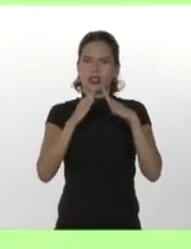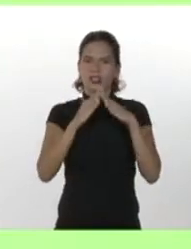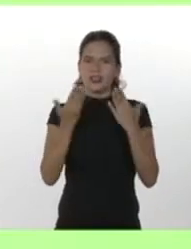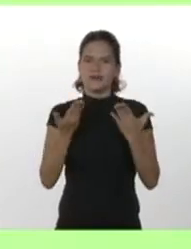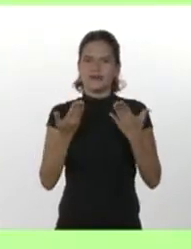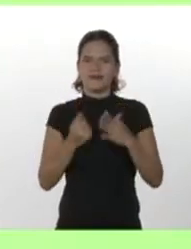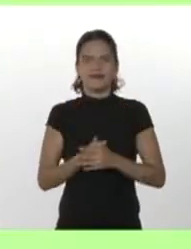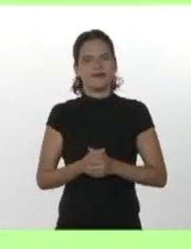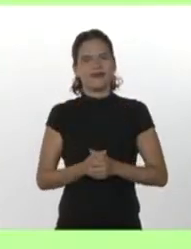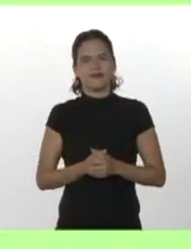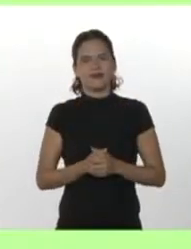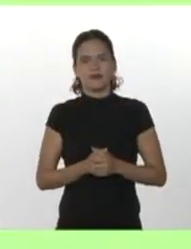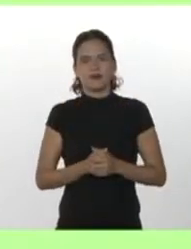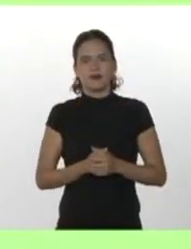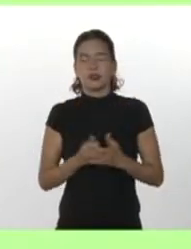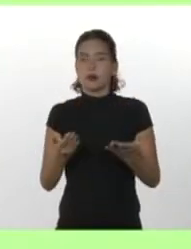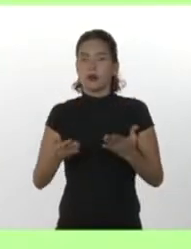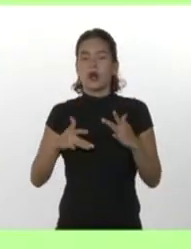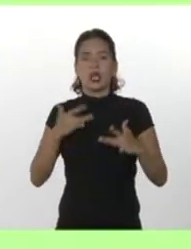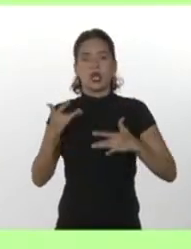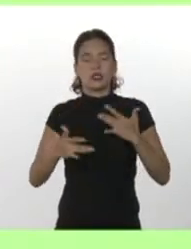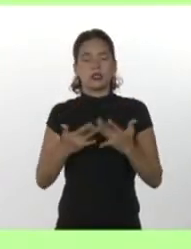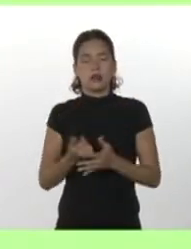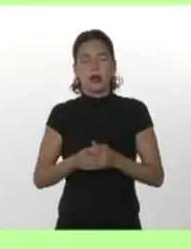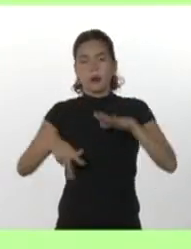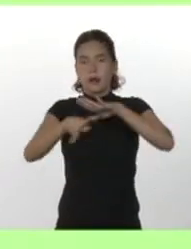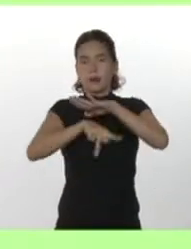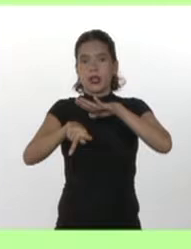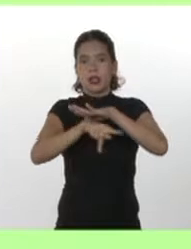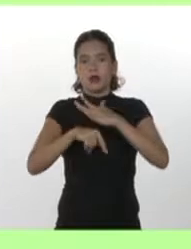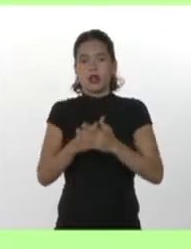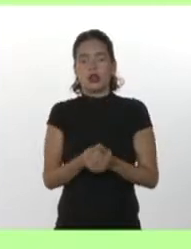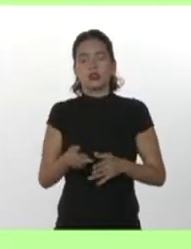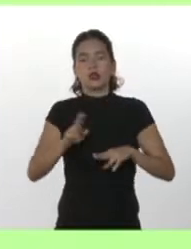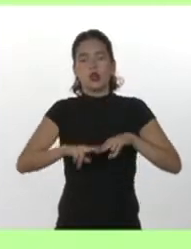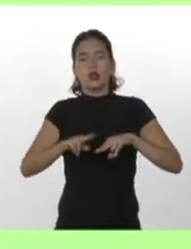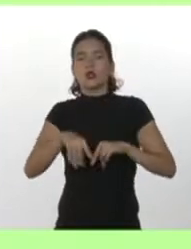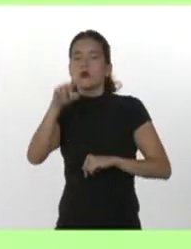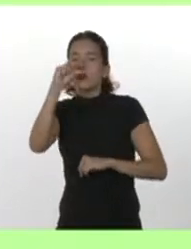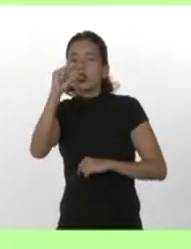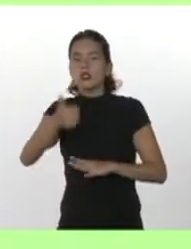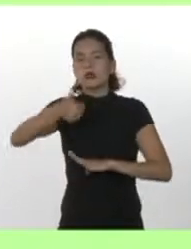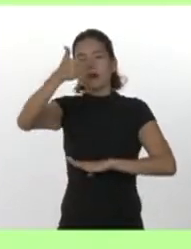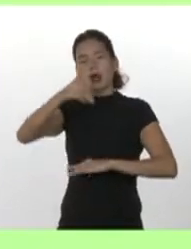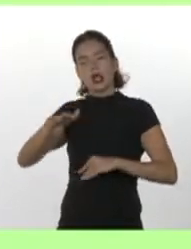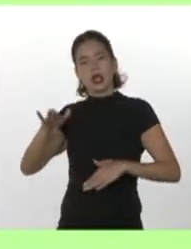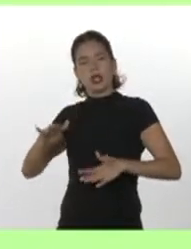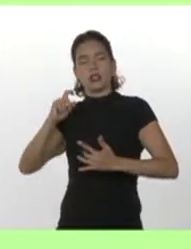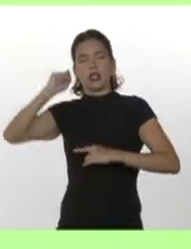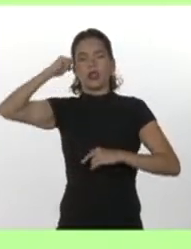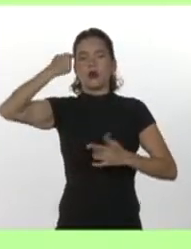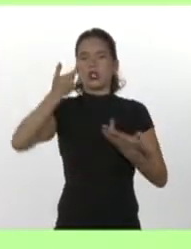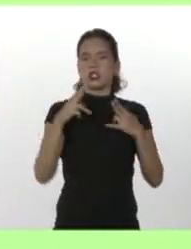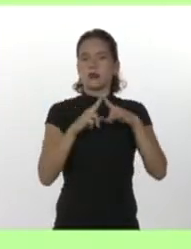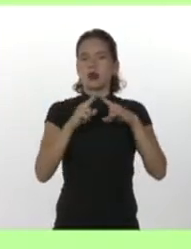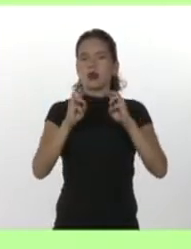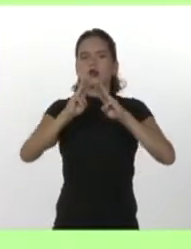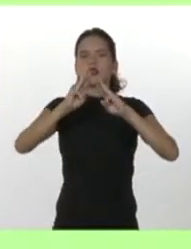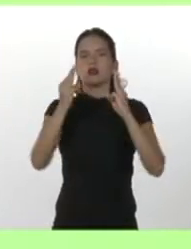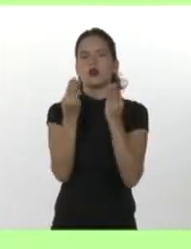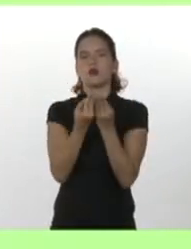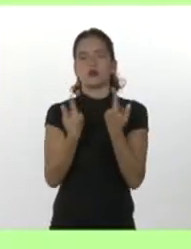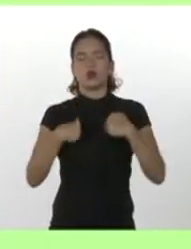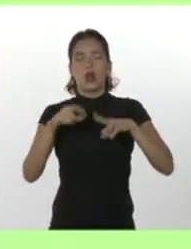¿no? Vamos con las actividades para preescolar, que son los niños más grandes. Recuerden que estamos conociendo el mundo de